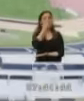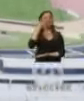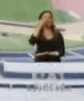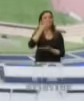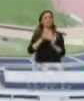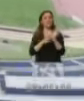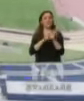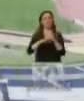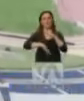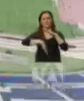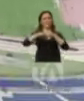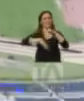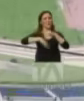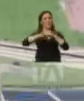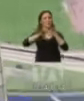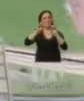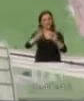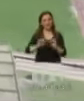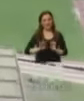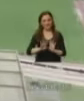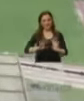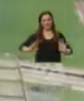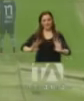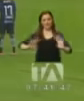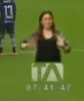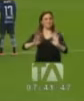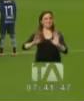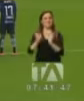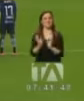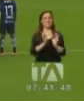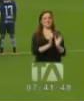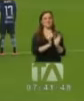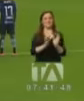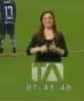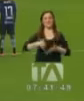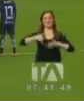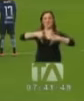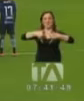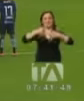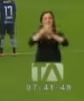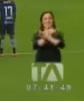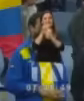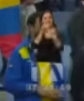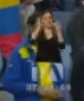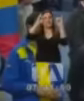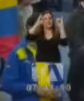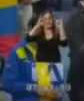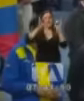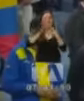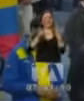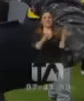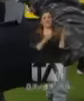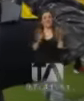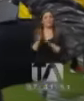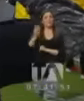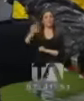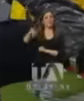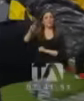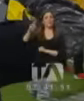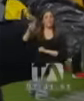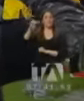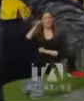Toda la capacidad del Estadio Olímpico Atahualpa está lista para el partido de Copa entre Independiente del Valle versus Puma de